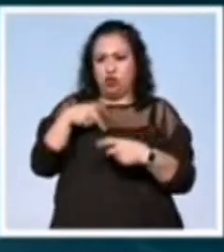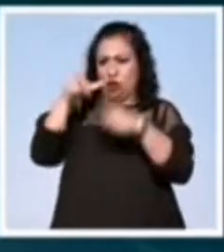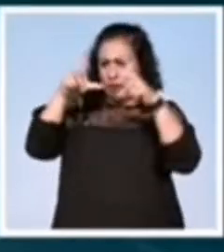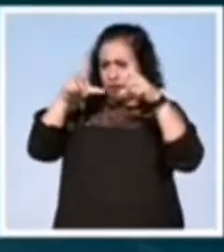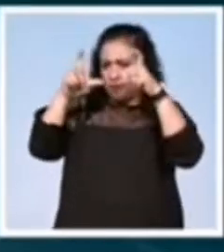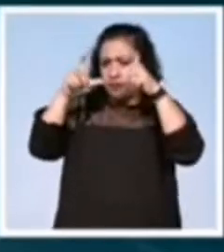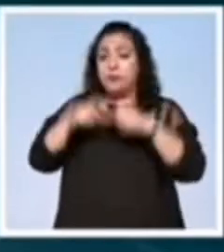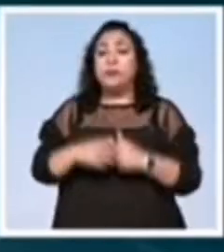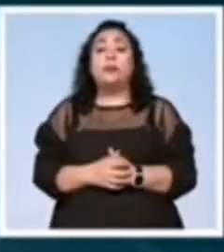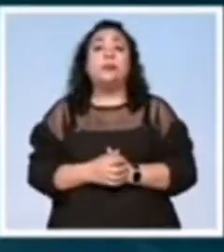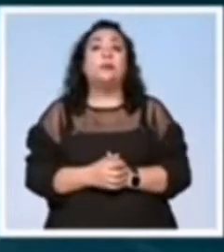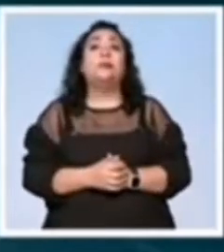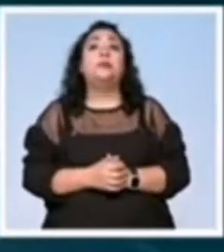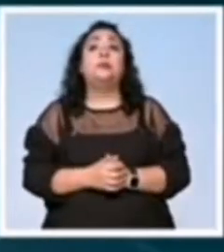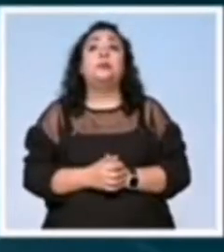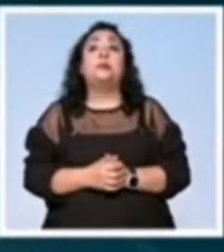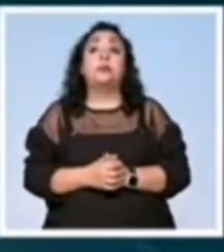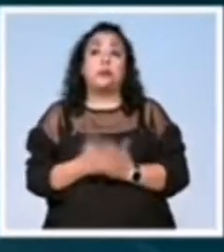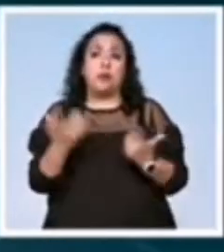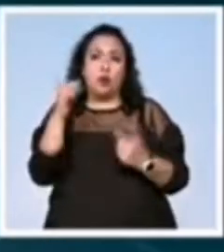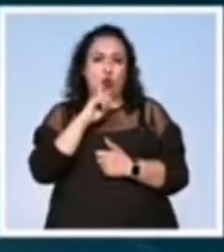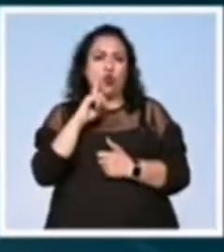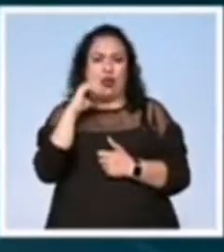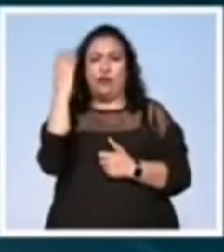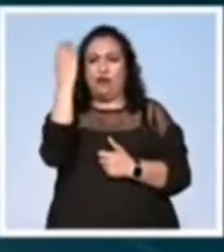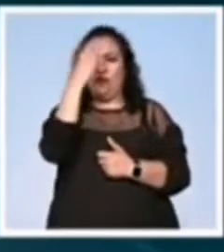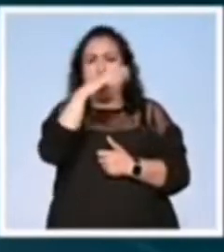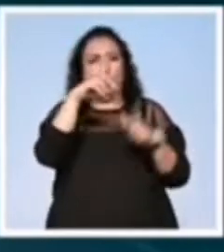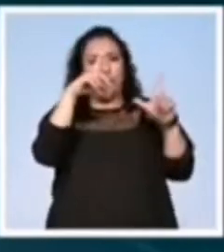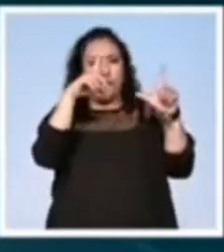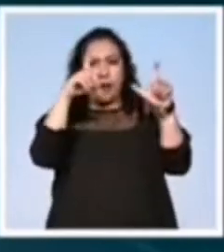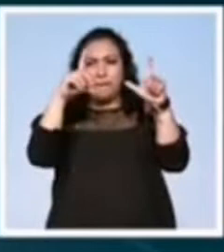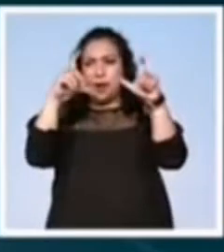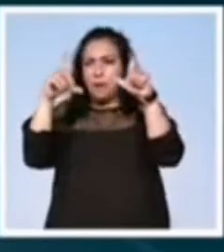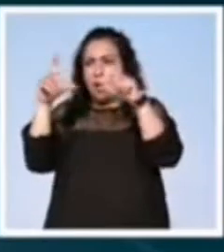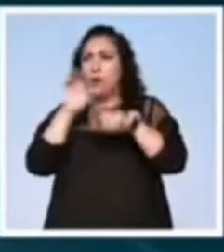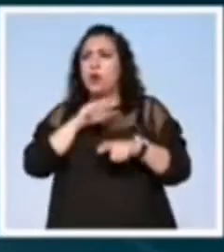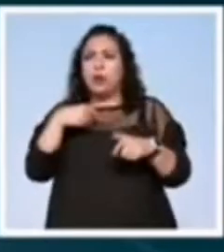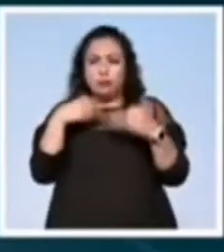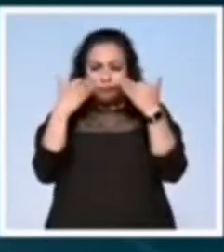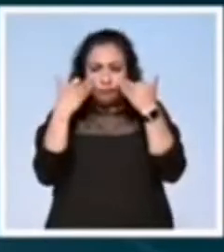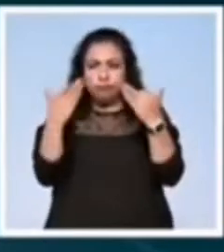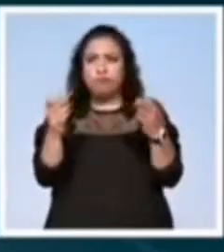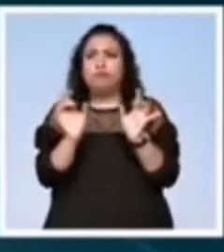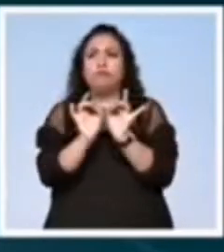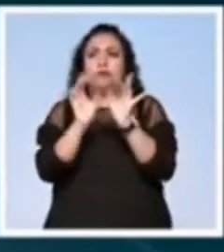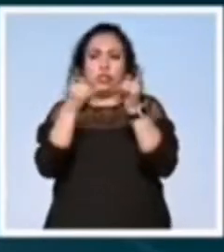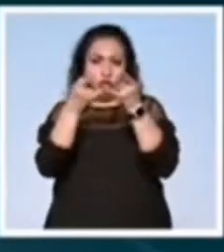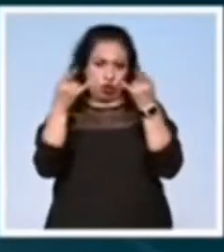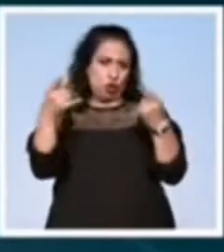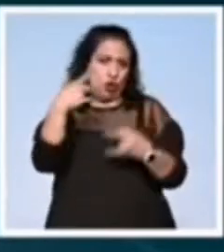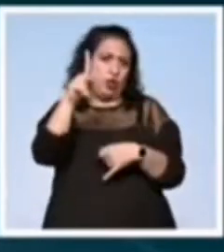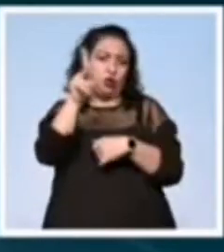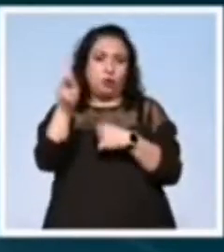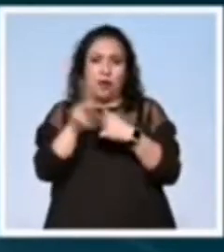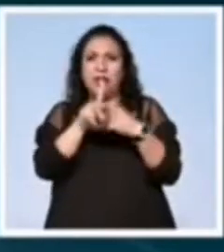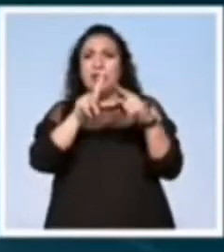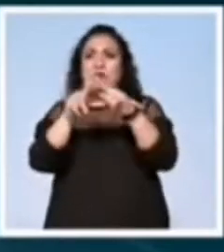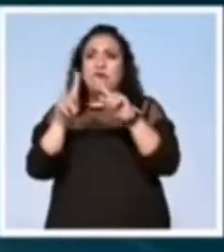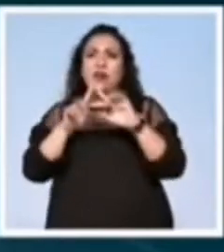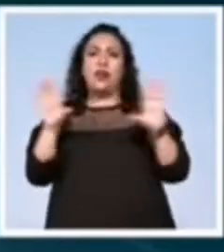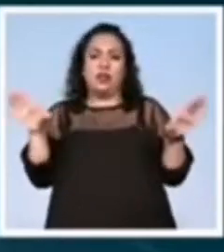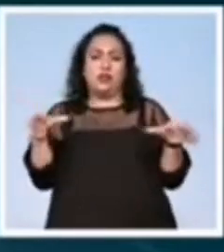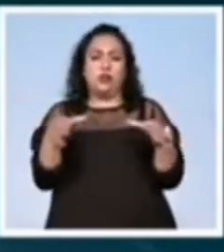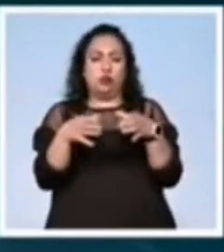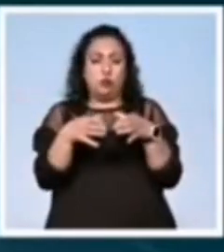lente. Es una fotógrafa que ha podido presenciar eventos históricos de su país y en distintas